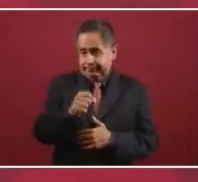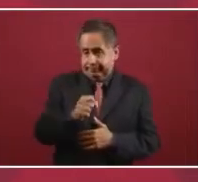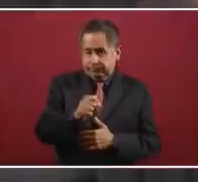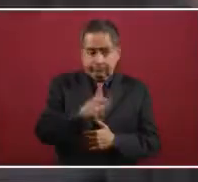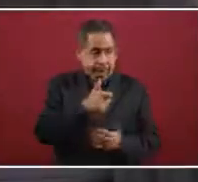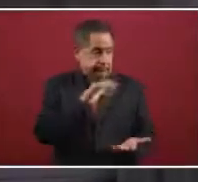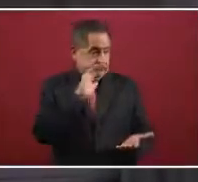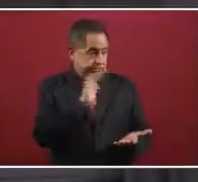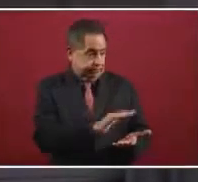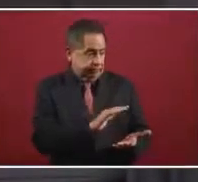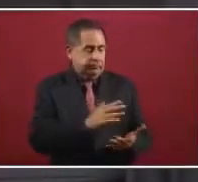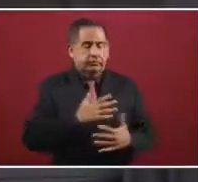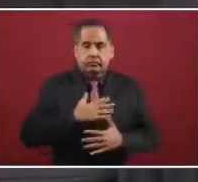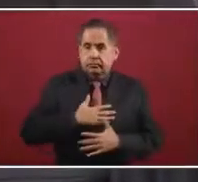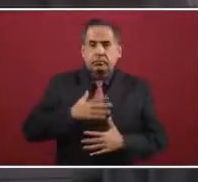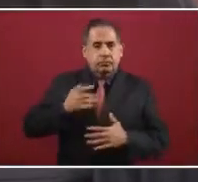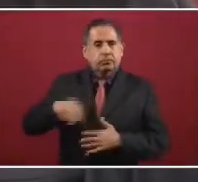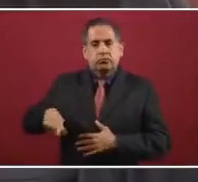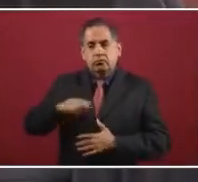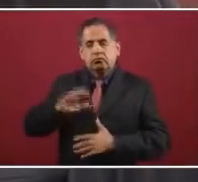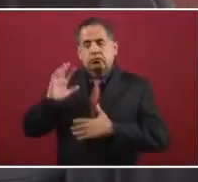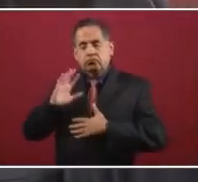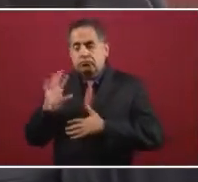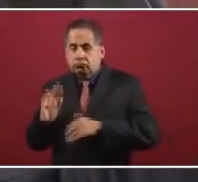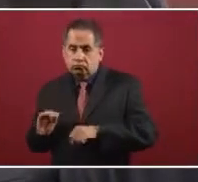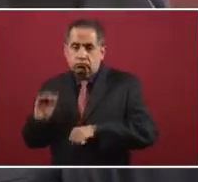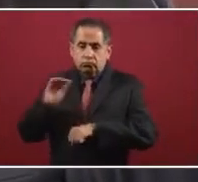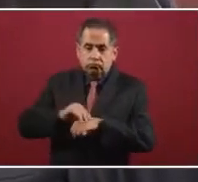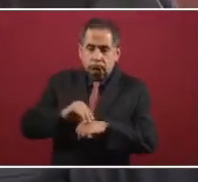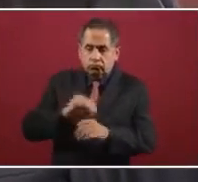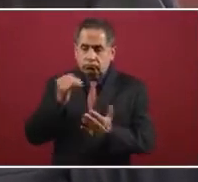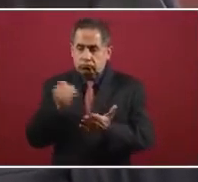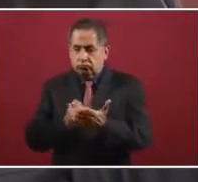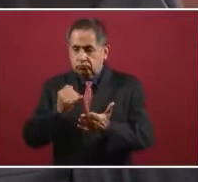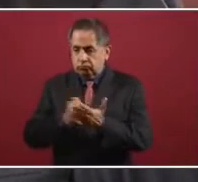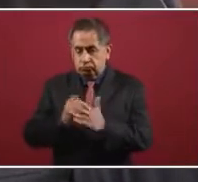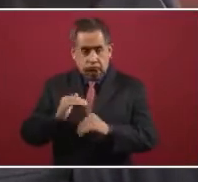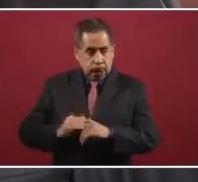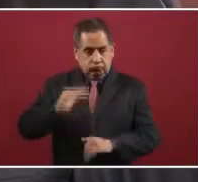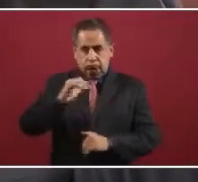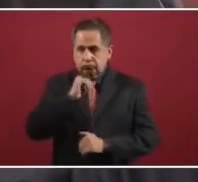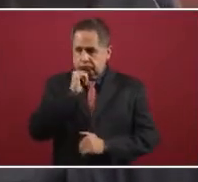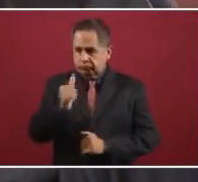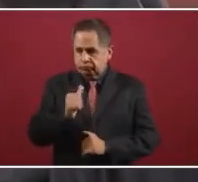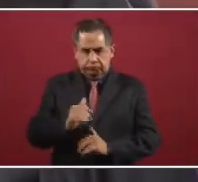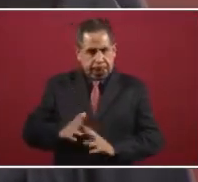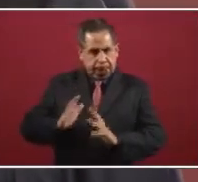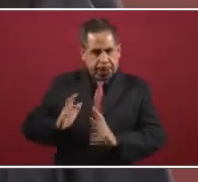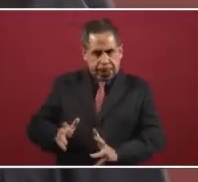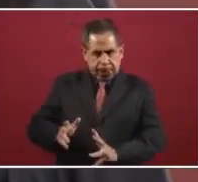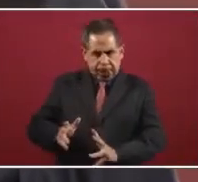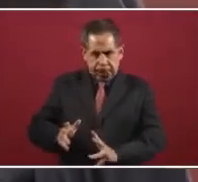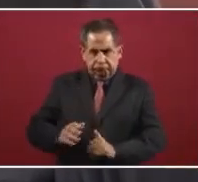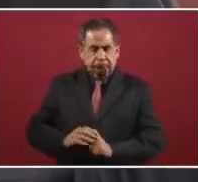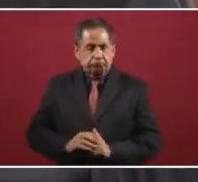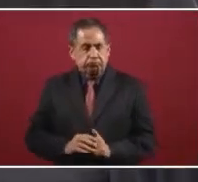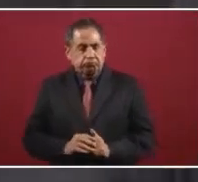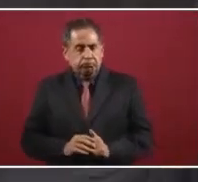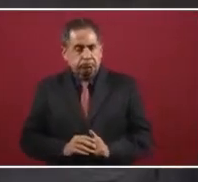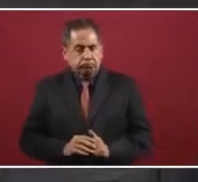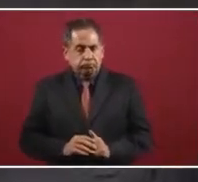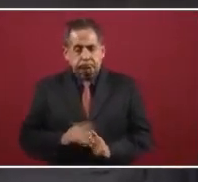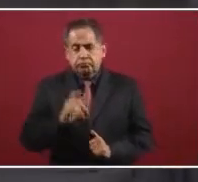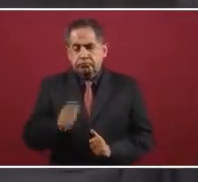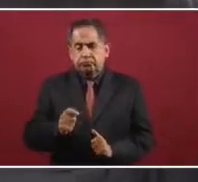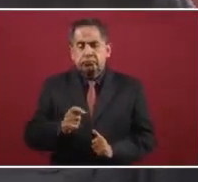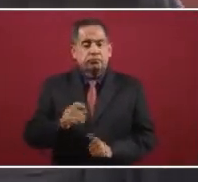compromiso de no aumentar en términos reales el precio de